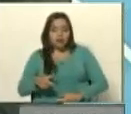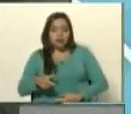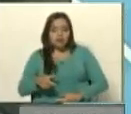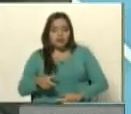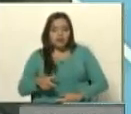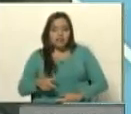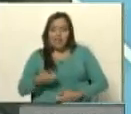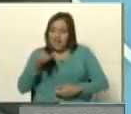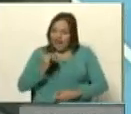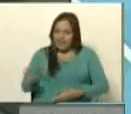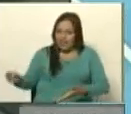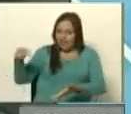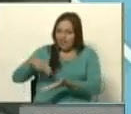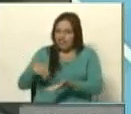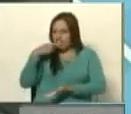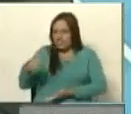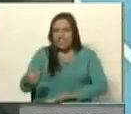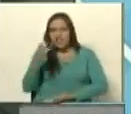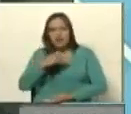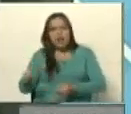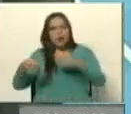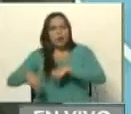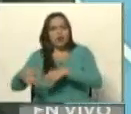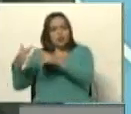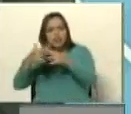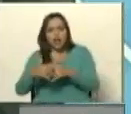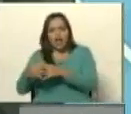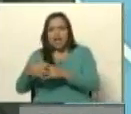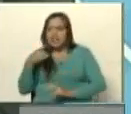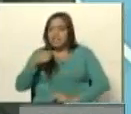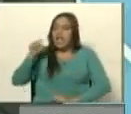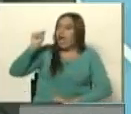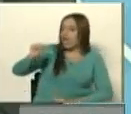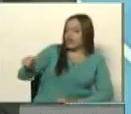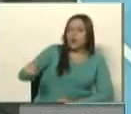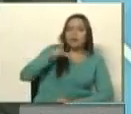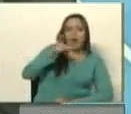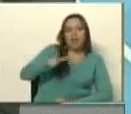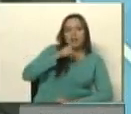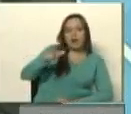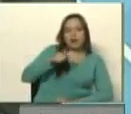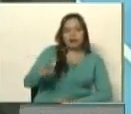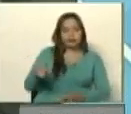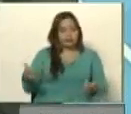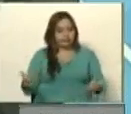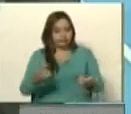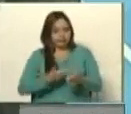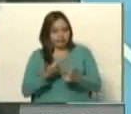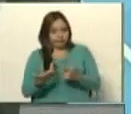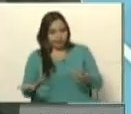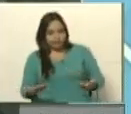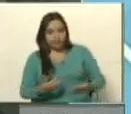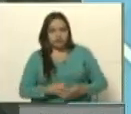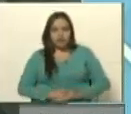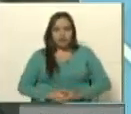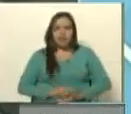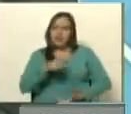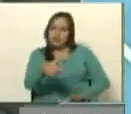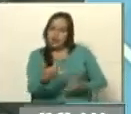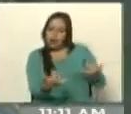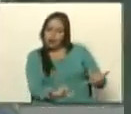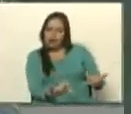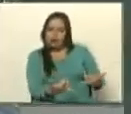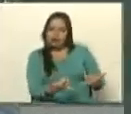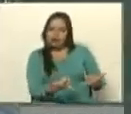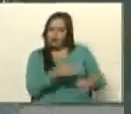enemigos. Y ha llegado un momento de falso consenso donde, de nuevo, como tú planteas, la rusofobia,